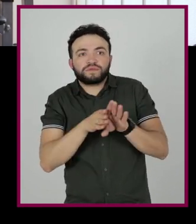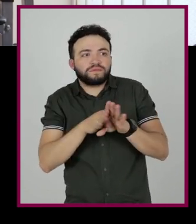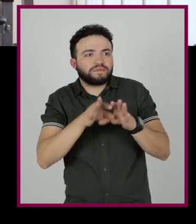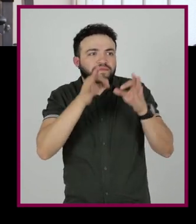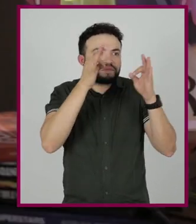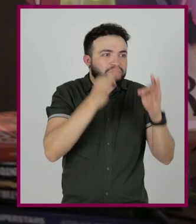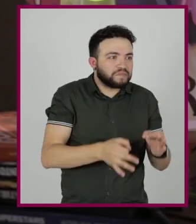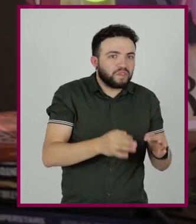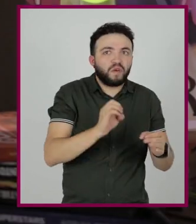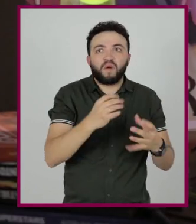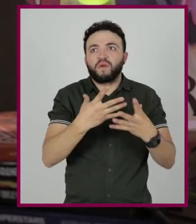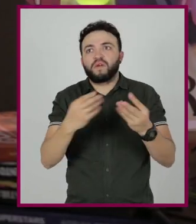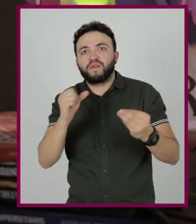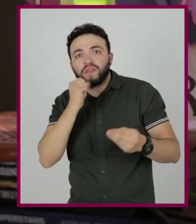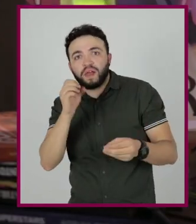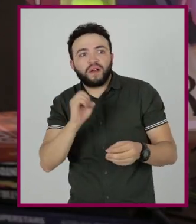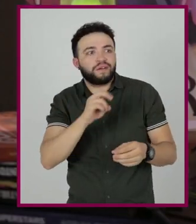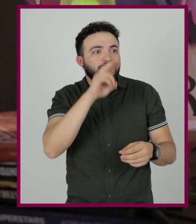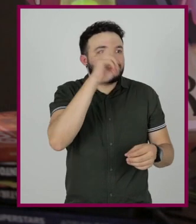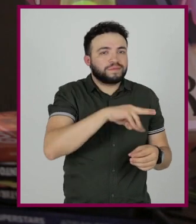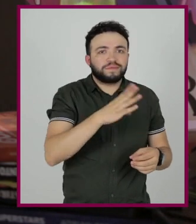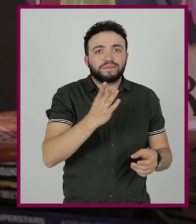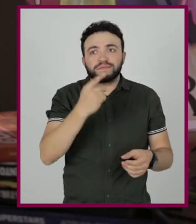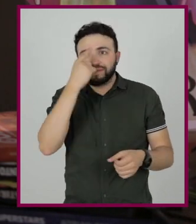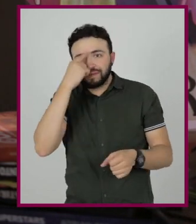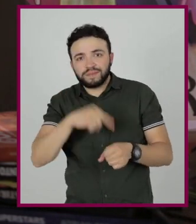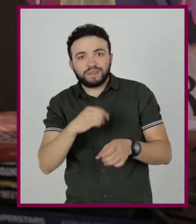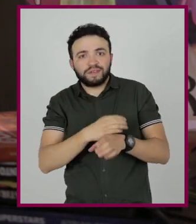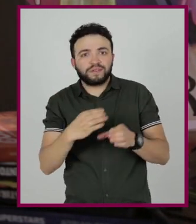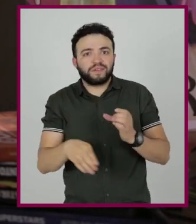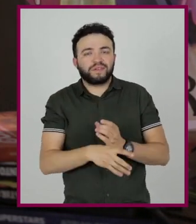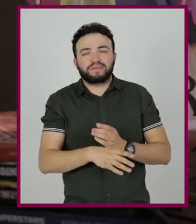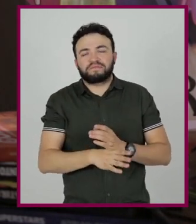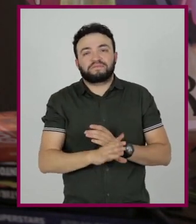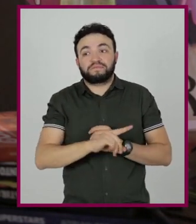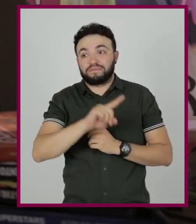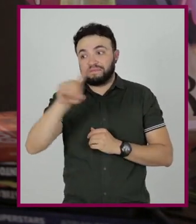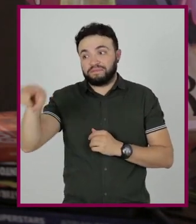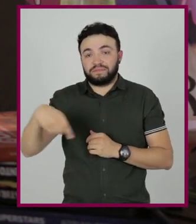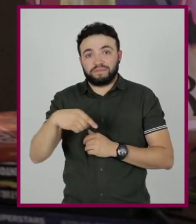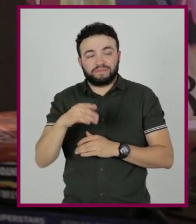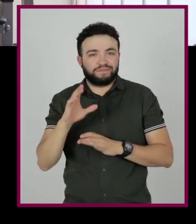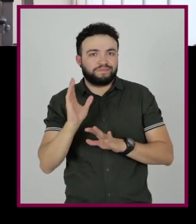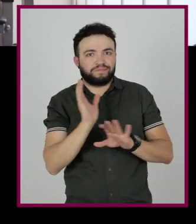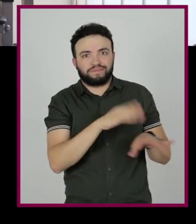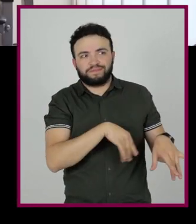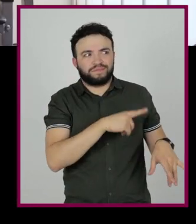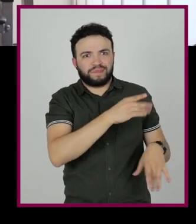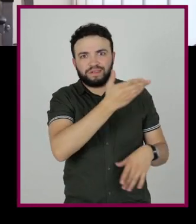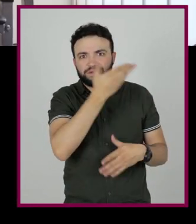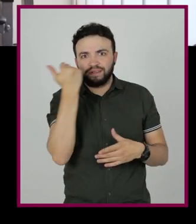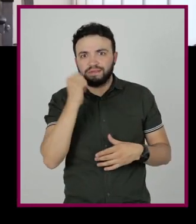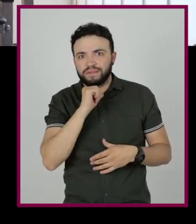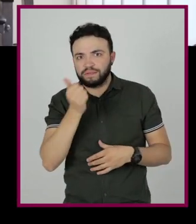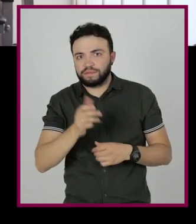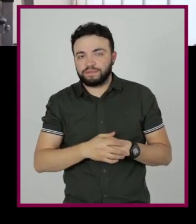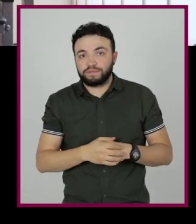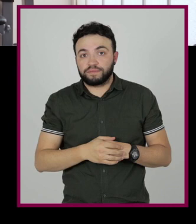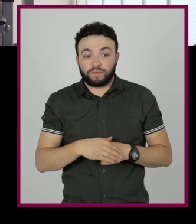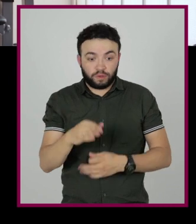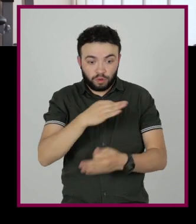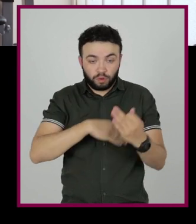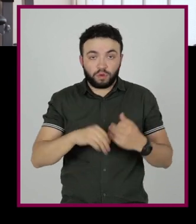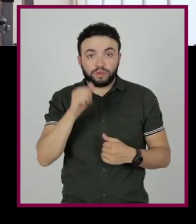aplicaciones concretas, ni resuelve nada, ni ha originado creencias. Nadie la fuma ni por aquí. Todas las preguntas que